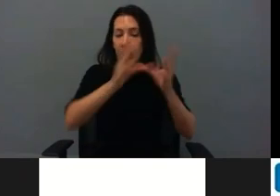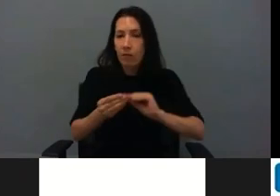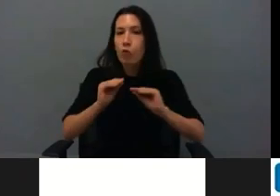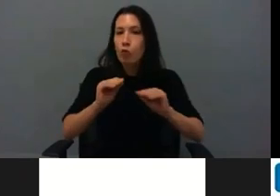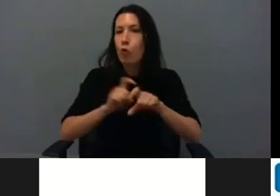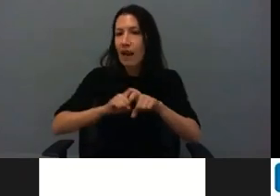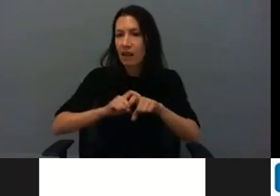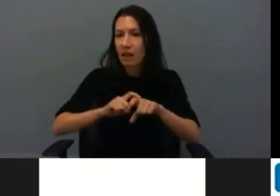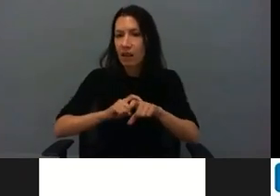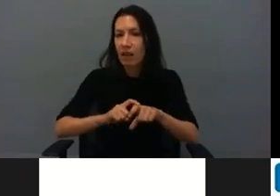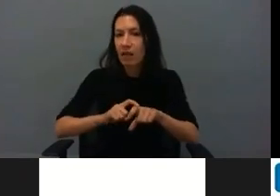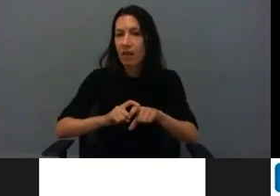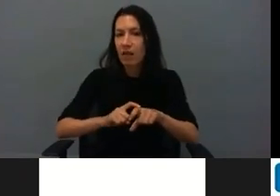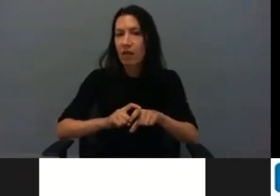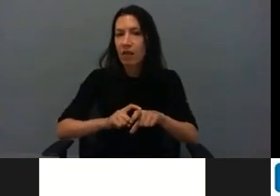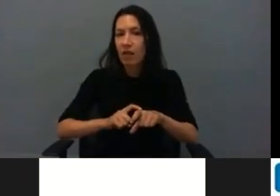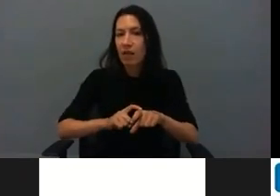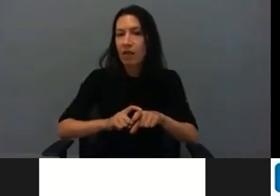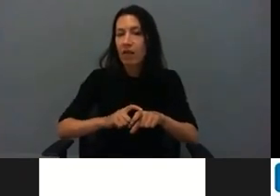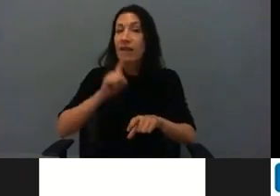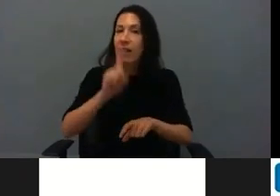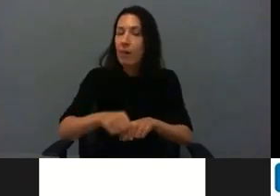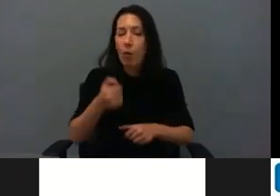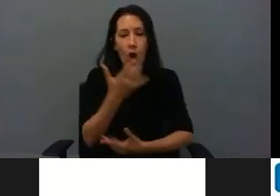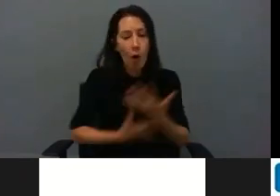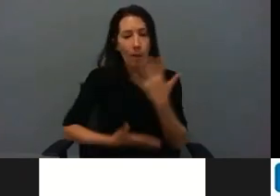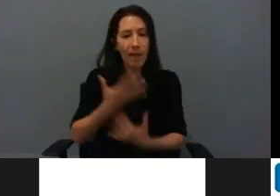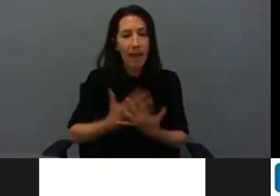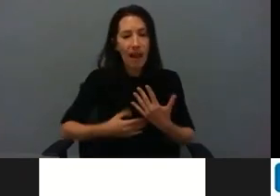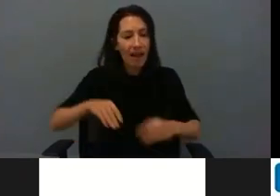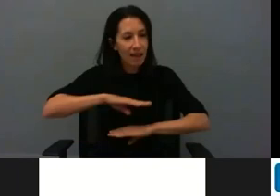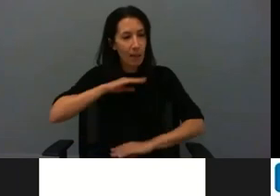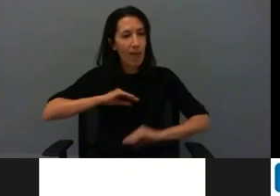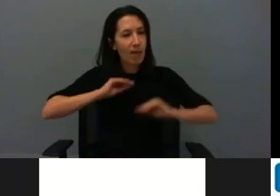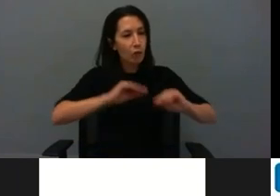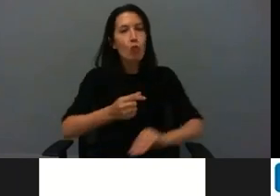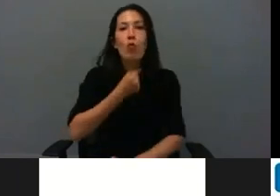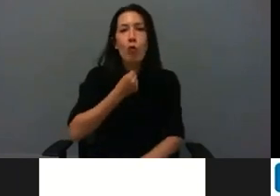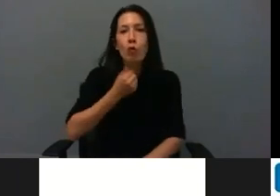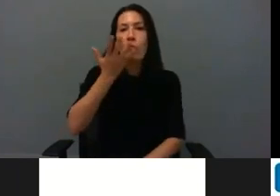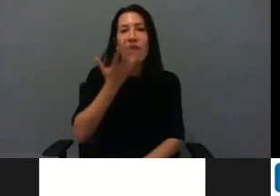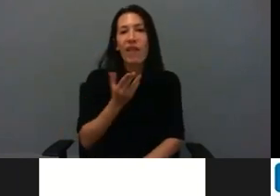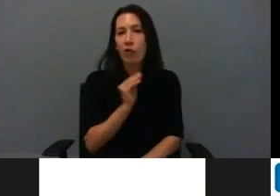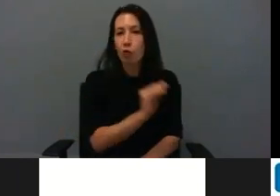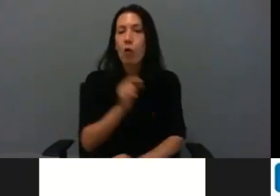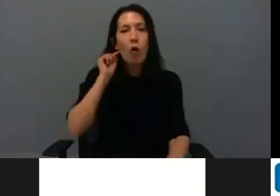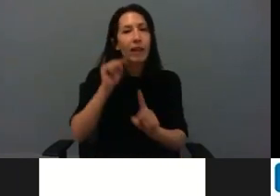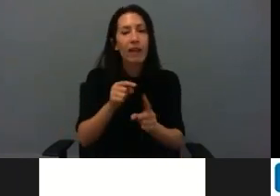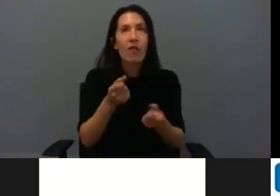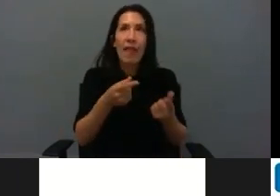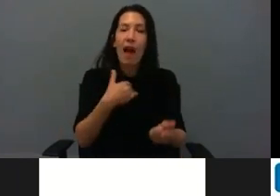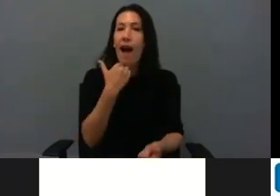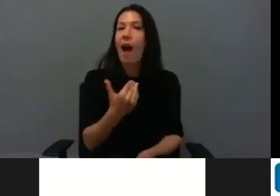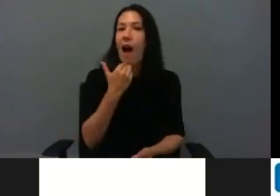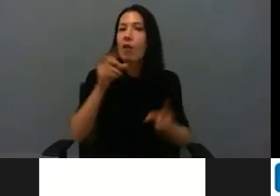como una conjunción de sus gustos y sus capacidades para que pueda tener una cierta independencia,